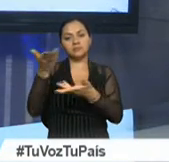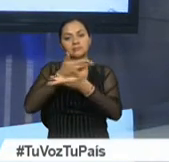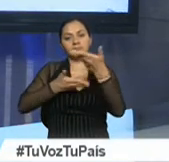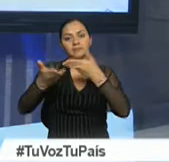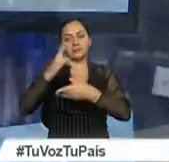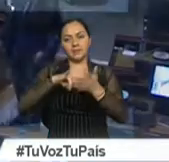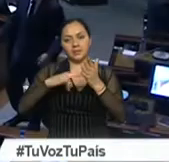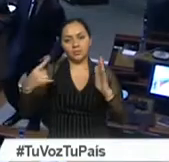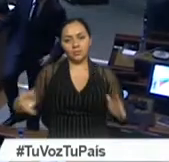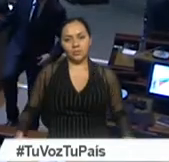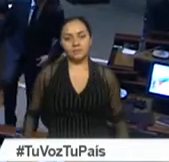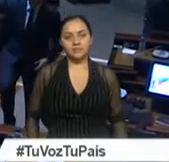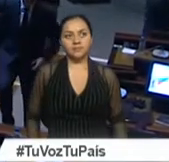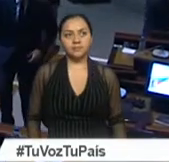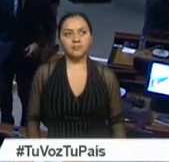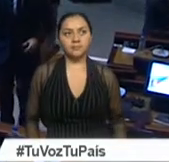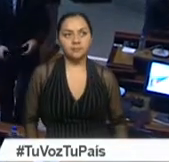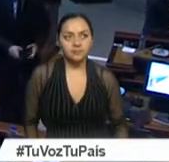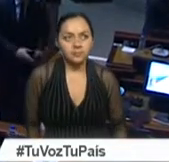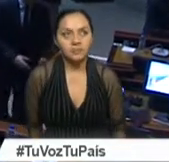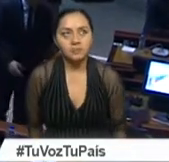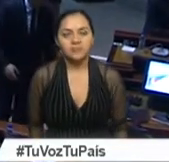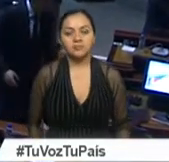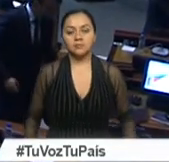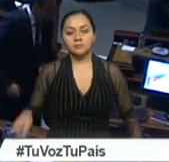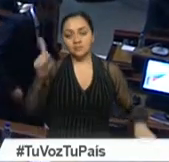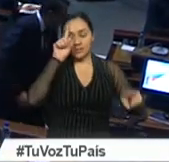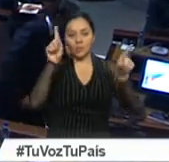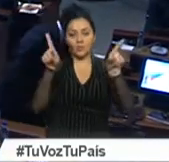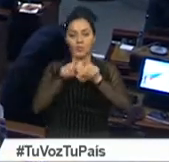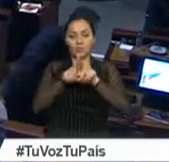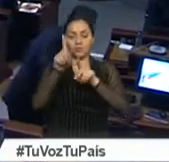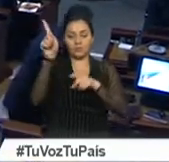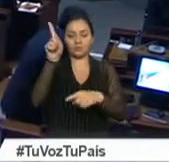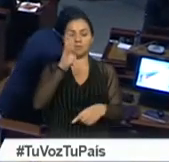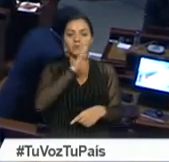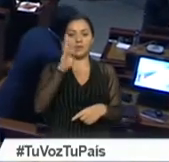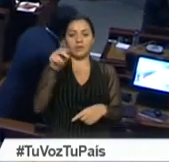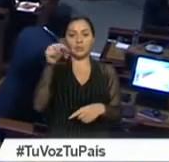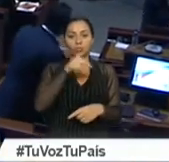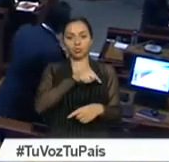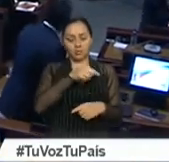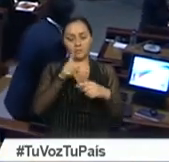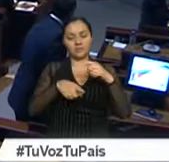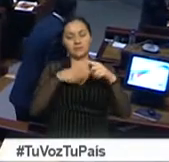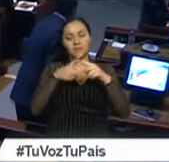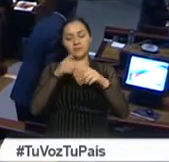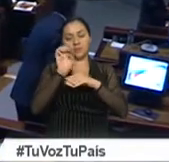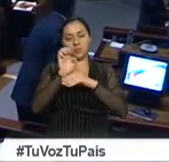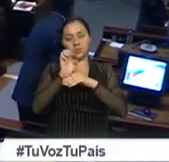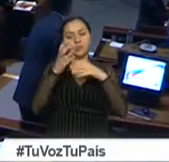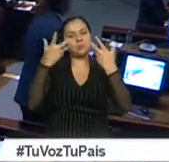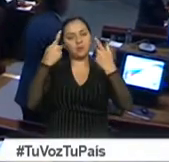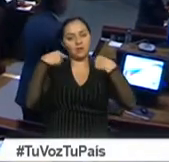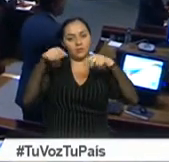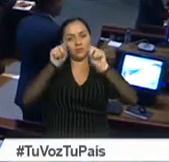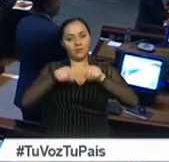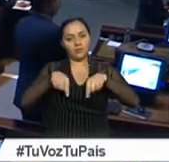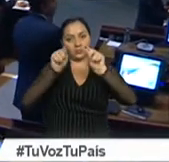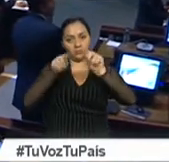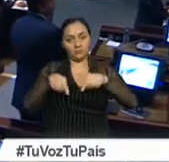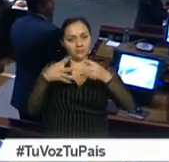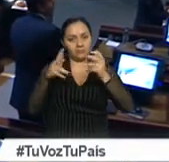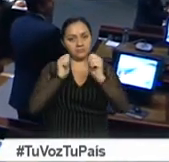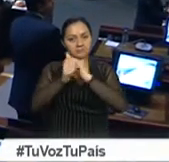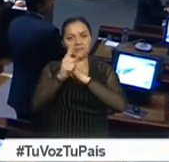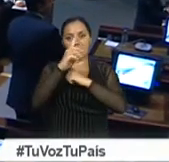tecnología. El convenio entre Ecuador y Belarus para evitar la doble tributación y prevenir la evasión fiscal fue aprobado por el Pleno de la Asamblea Nacional con 100 votos